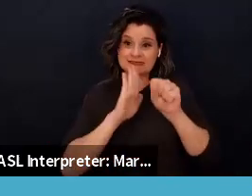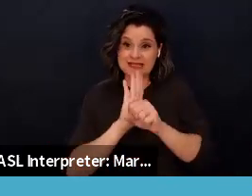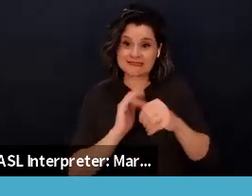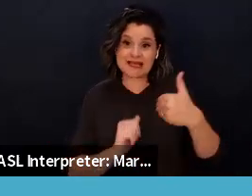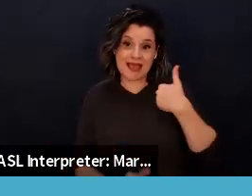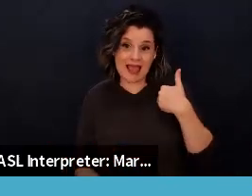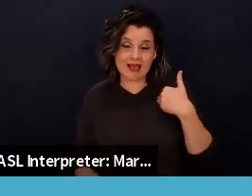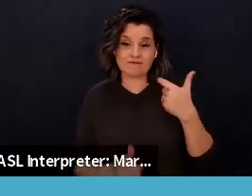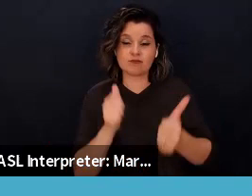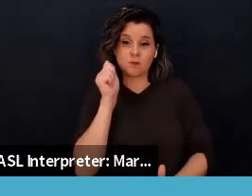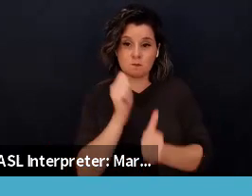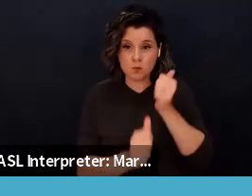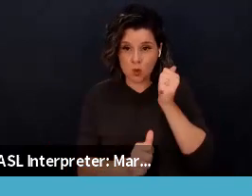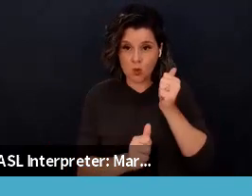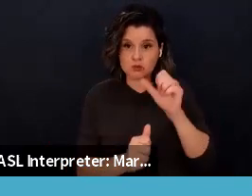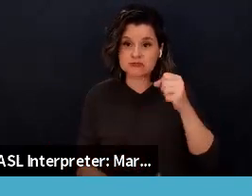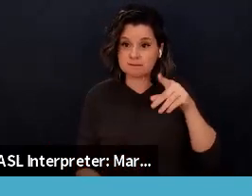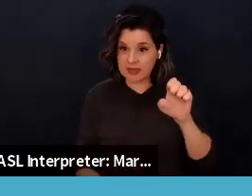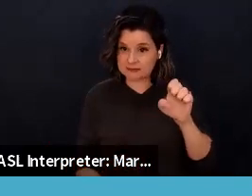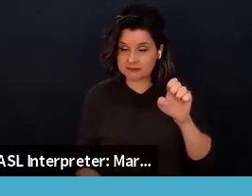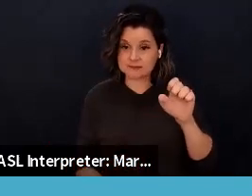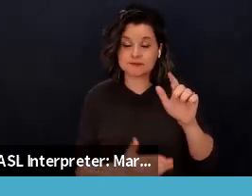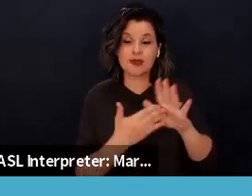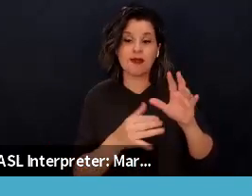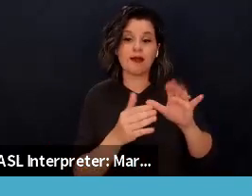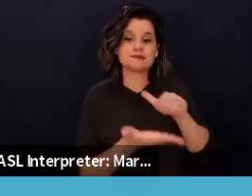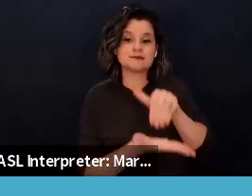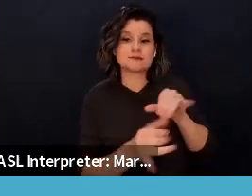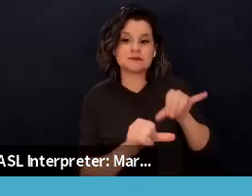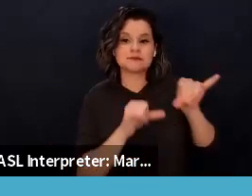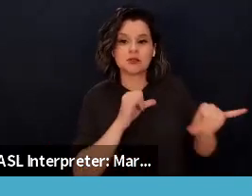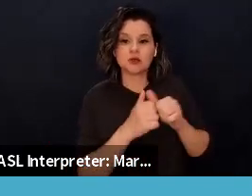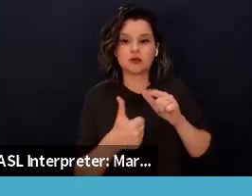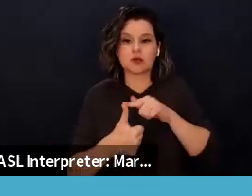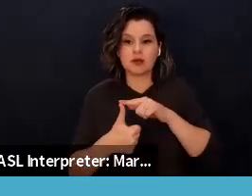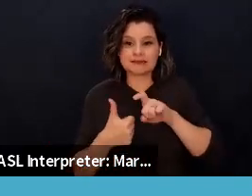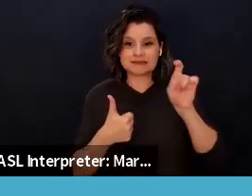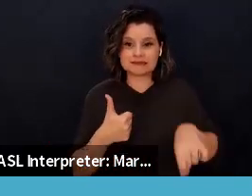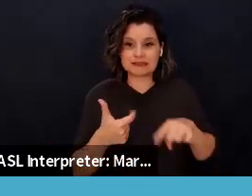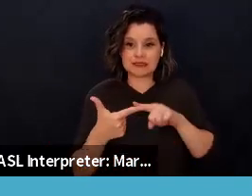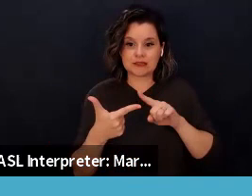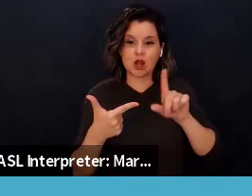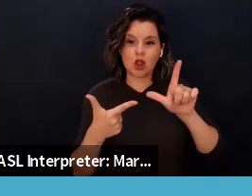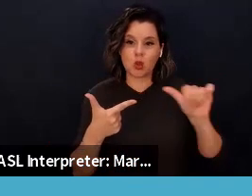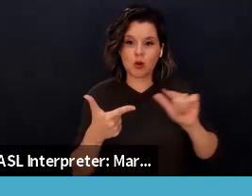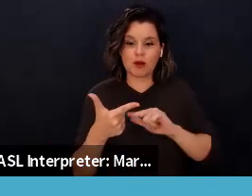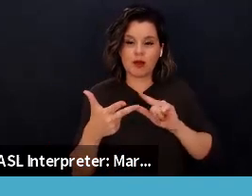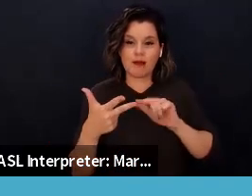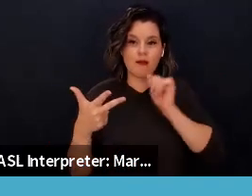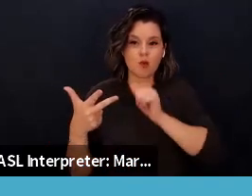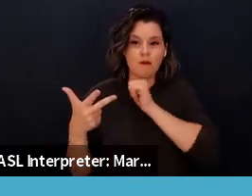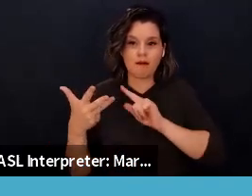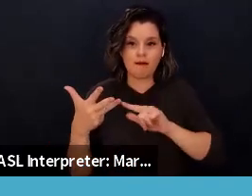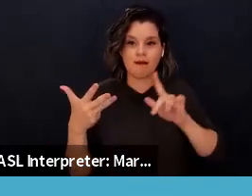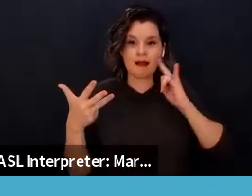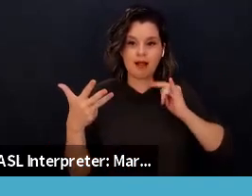los más espacios en centros de detención para inmigrantes son Texas, Luisiana, Arizona, California